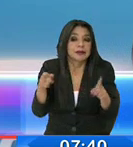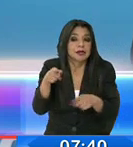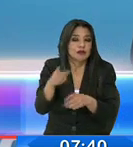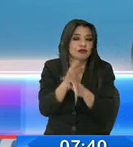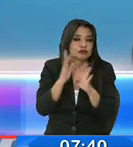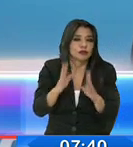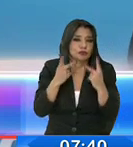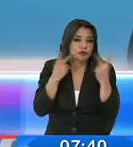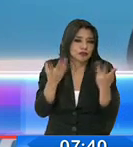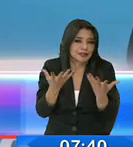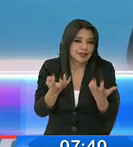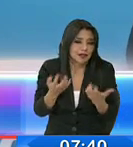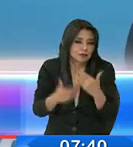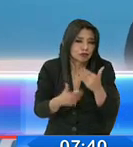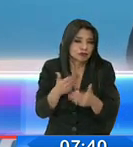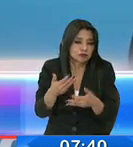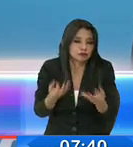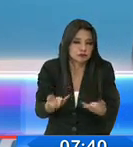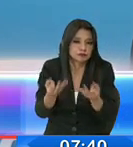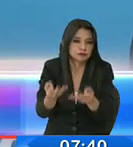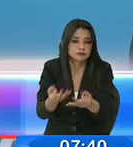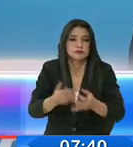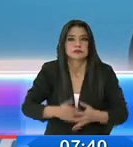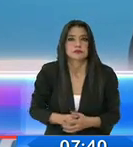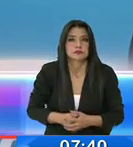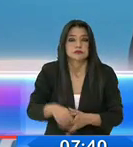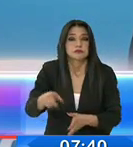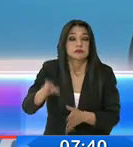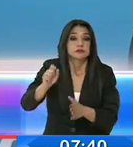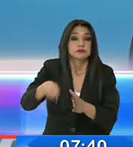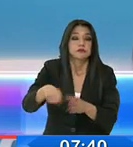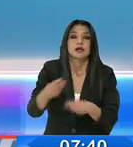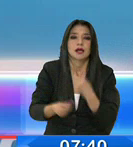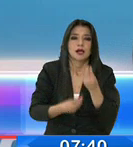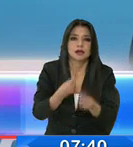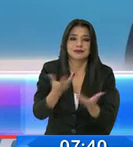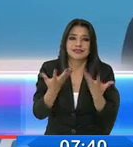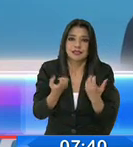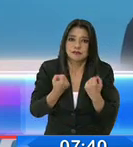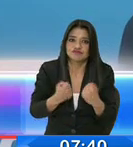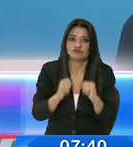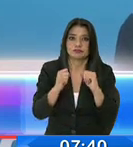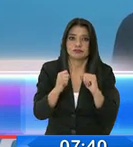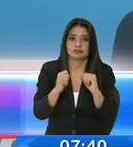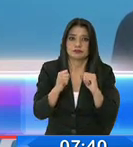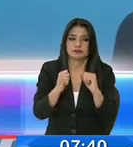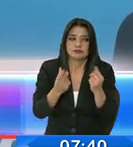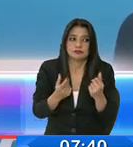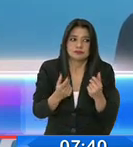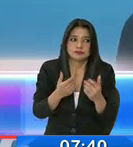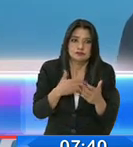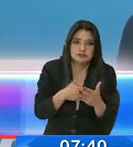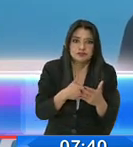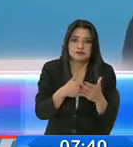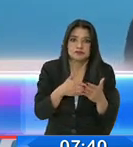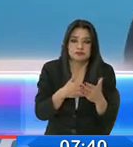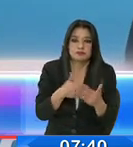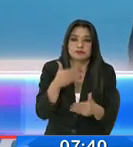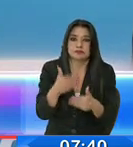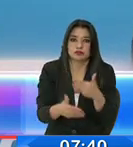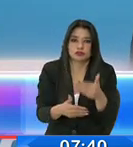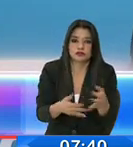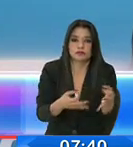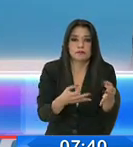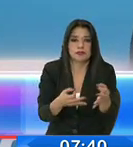actores políticos la defensa de ellos va tratar de incidentar lo más posible para que el proceso